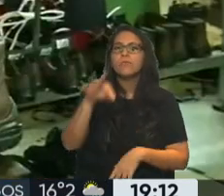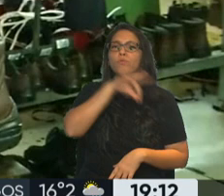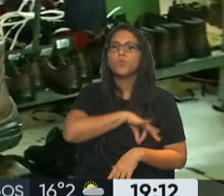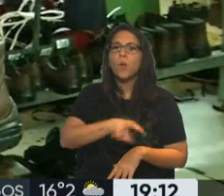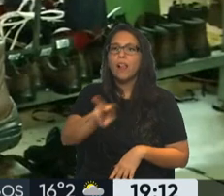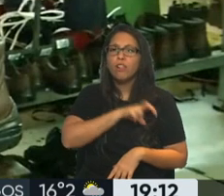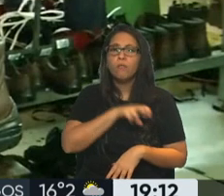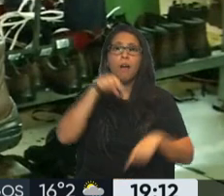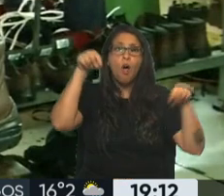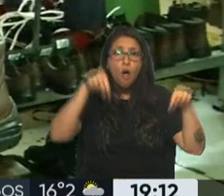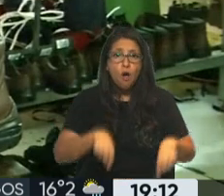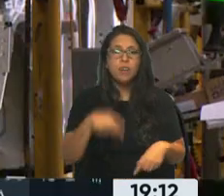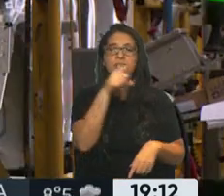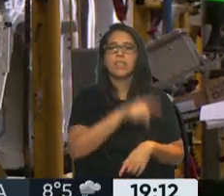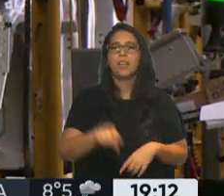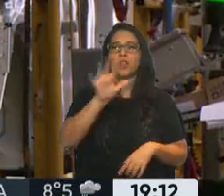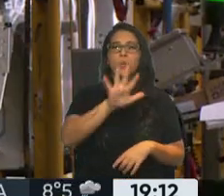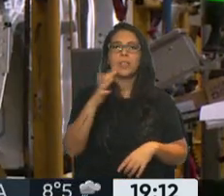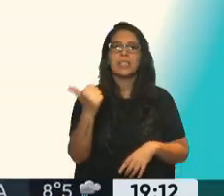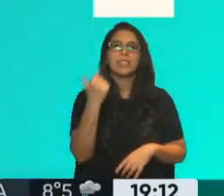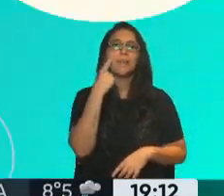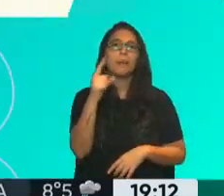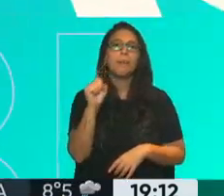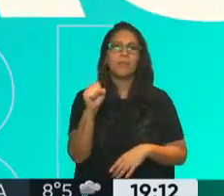actualmente es de 156,000